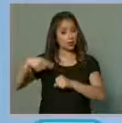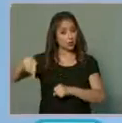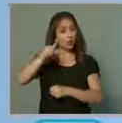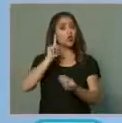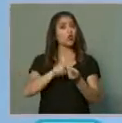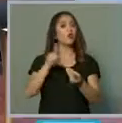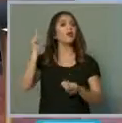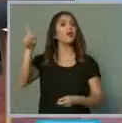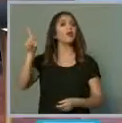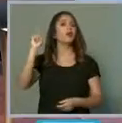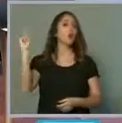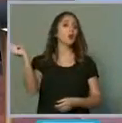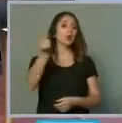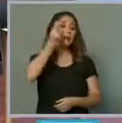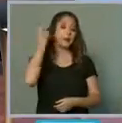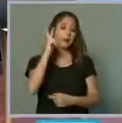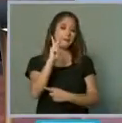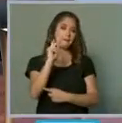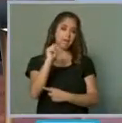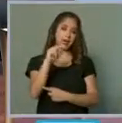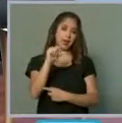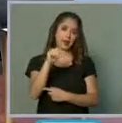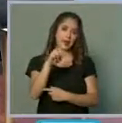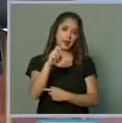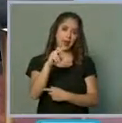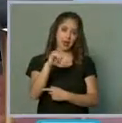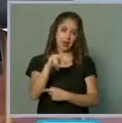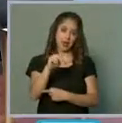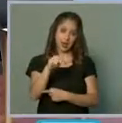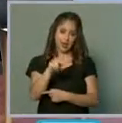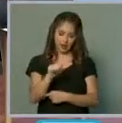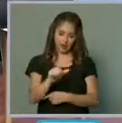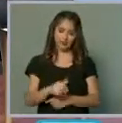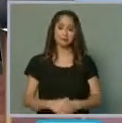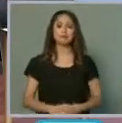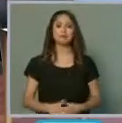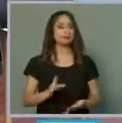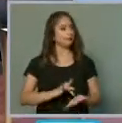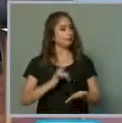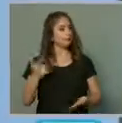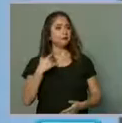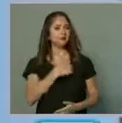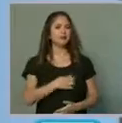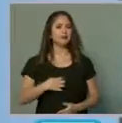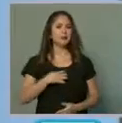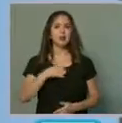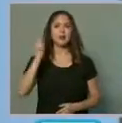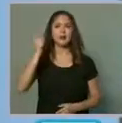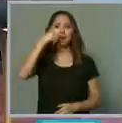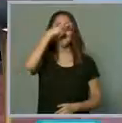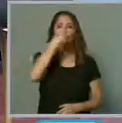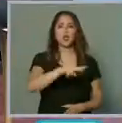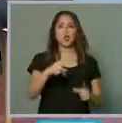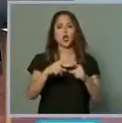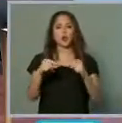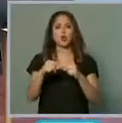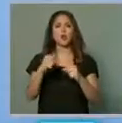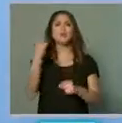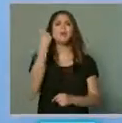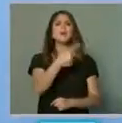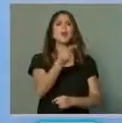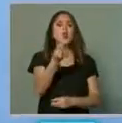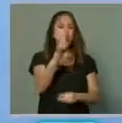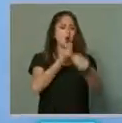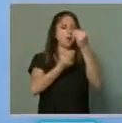Hola, gracias. ¿qué tal? ¿Cómo están? Pues encantados, ¿no? México, Japón. Sí, no, ¿Qué bueno. les gusta de la comida japonesa? Hoy todo. ¿Todo?